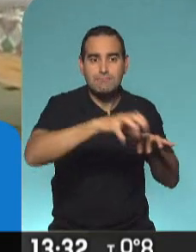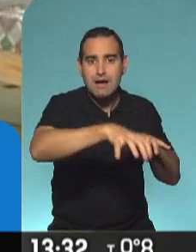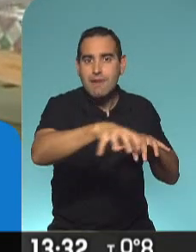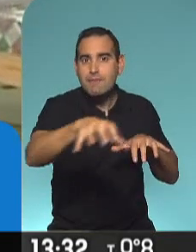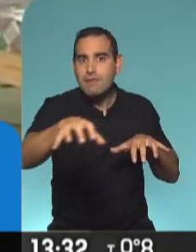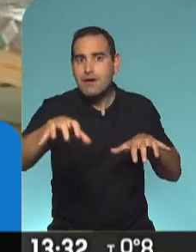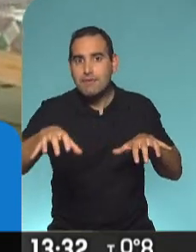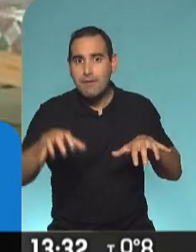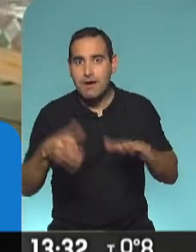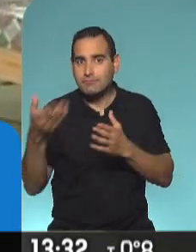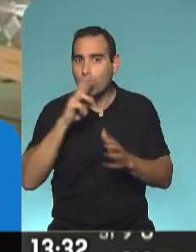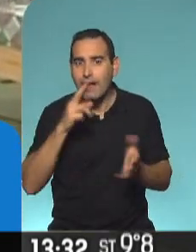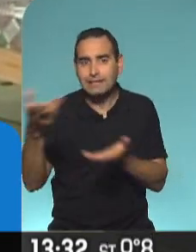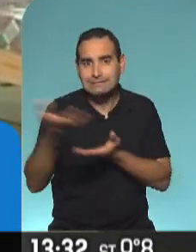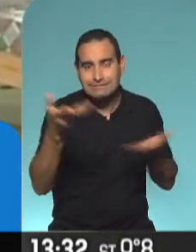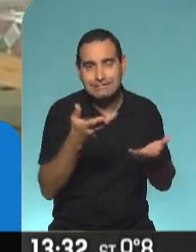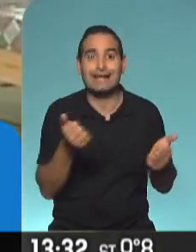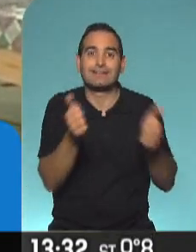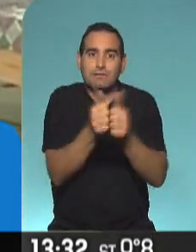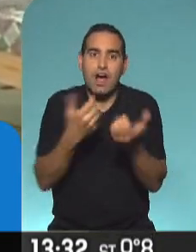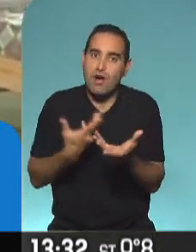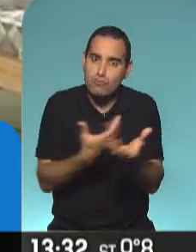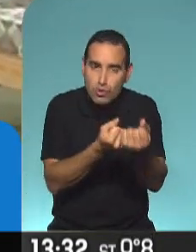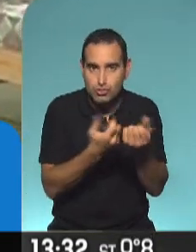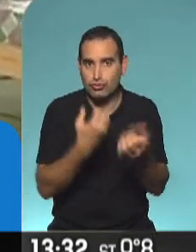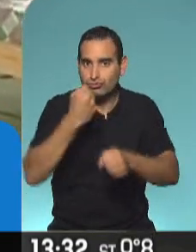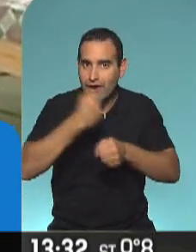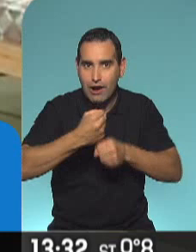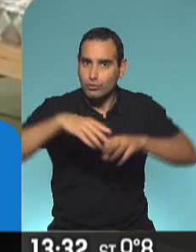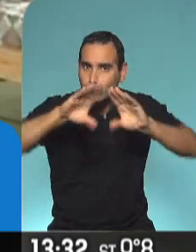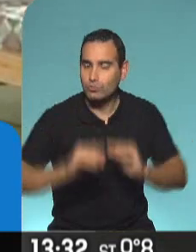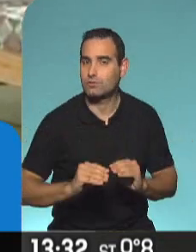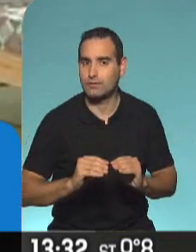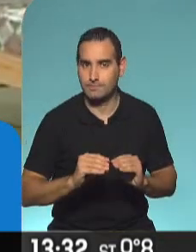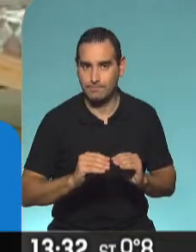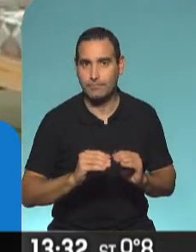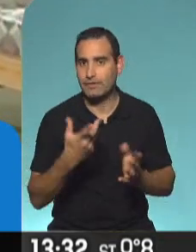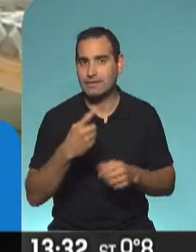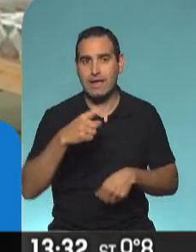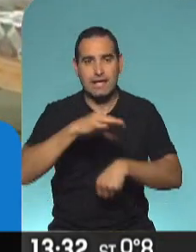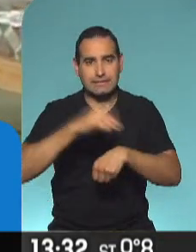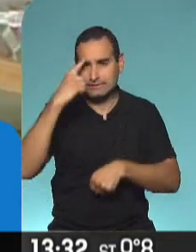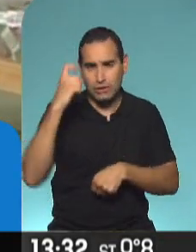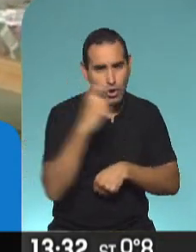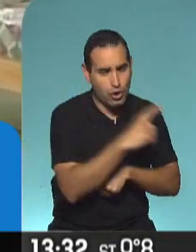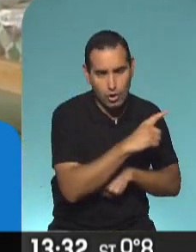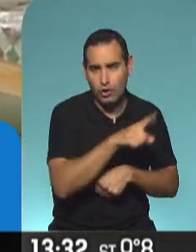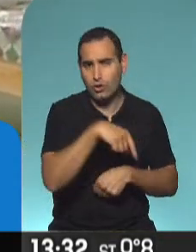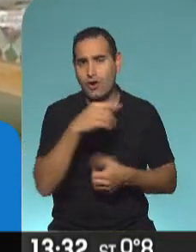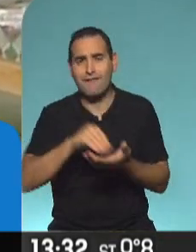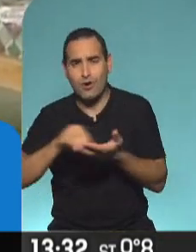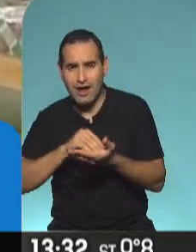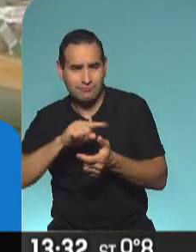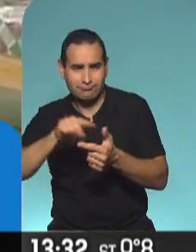y a partir de recibirlas, acompañarlas, hacer un trabajo integral con nuestras psicólogas, nuestras asistentes sociales, nuestras